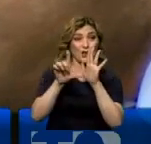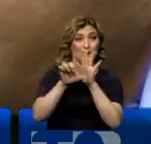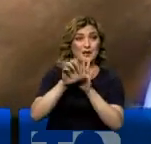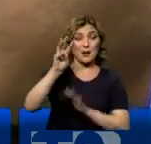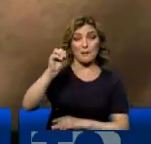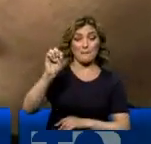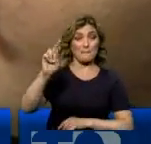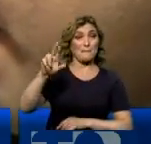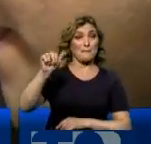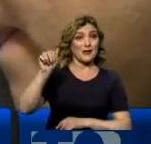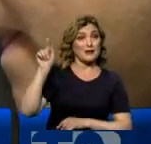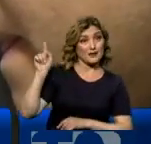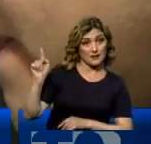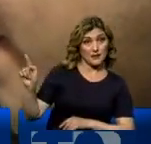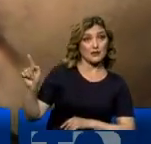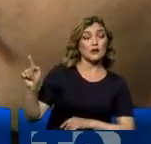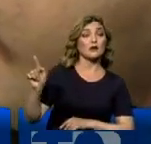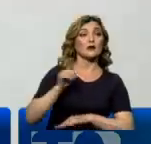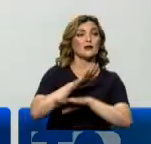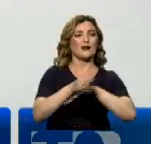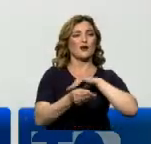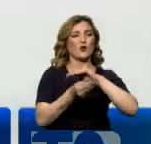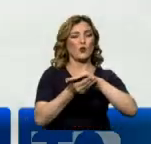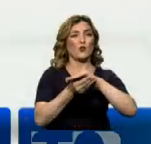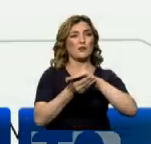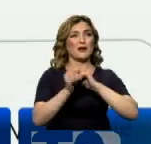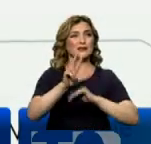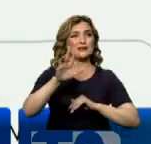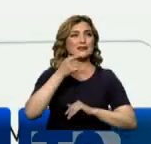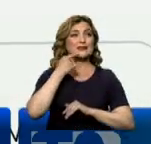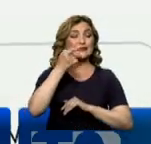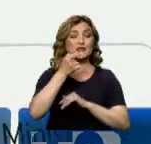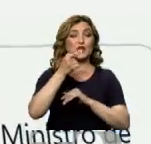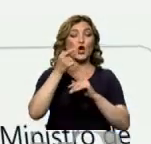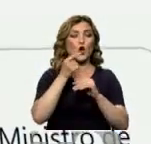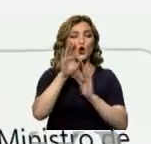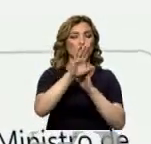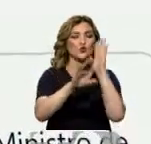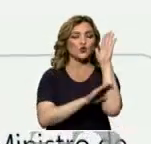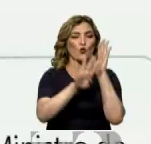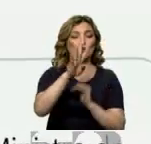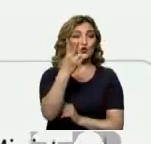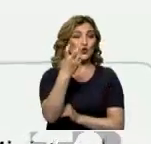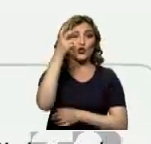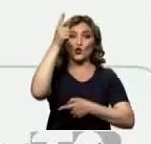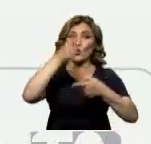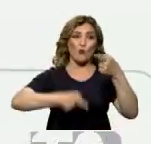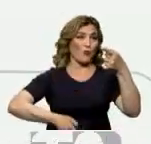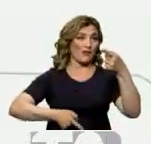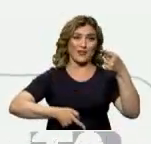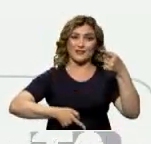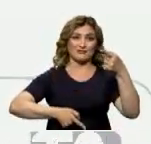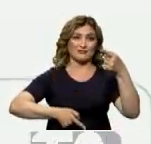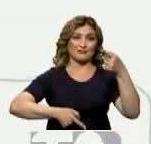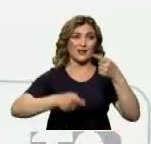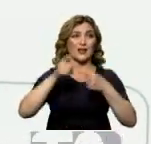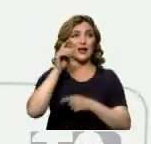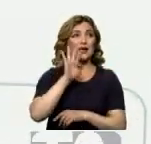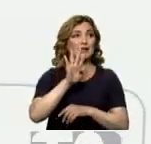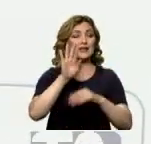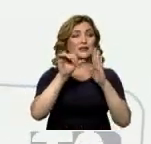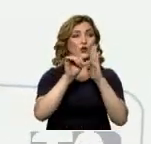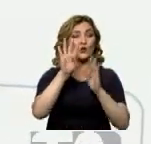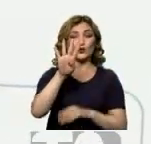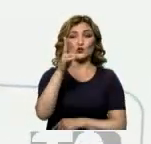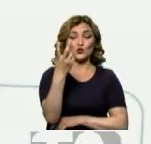hoy procesado penalmente en el caso Sobornos, la Constitución impide esa fusión. El artículo 412 de la